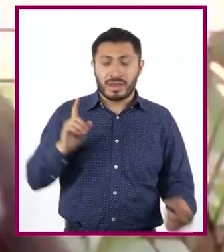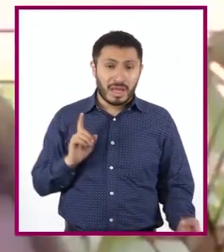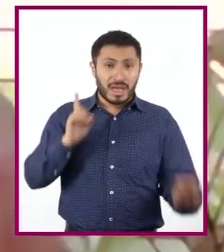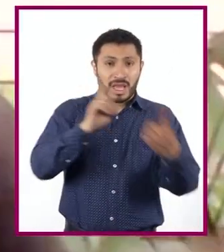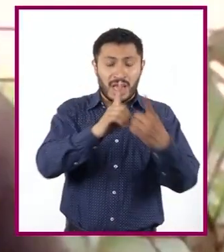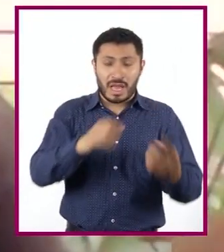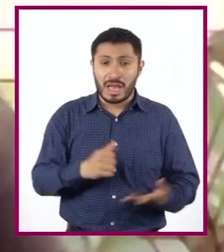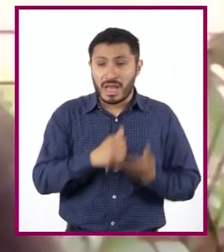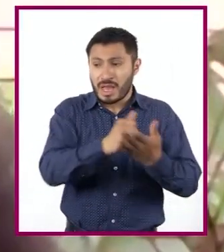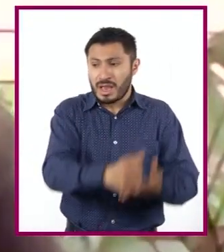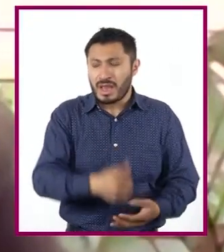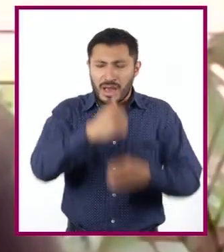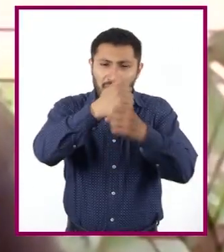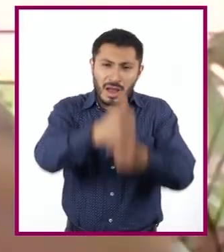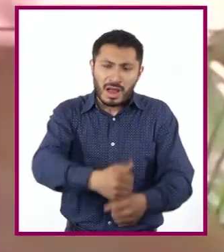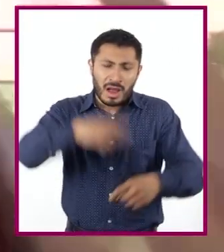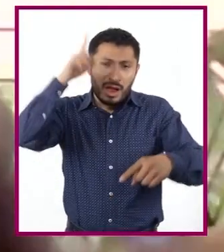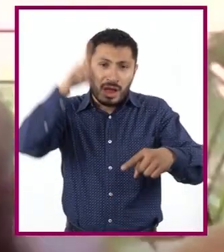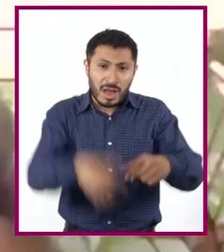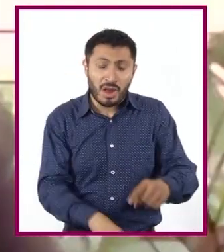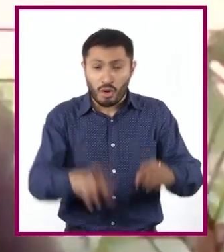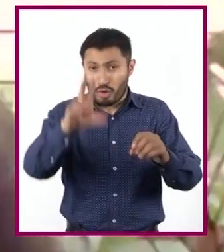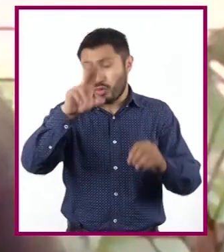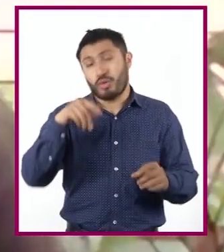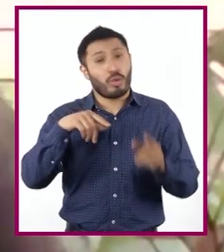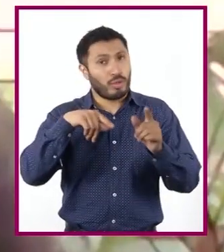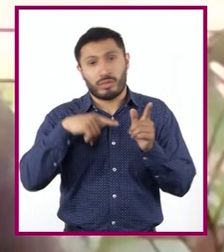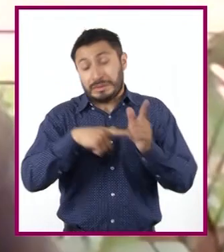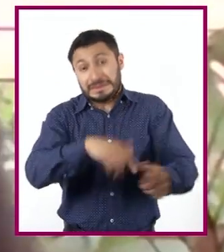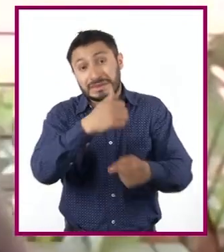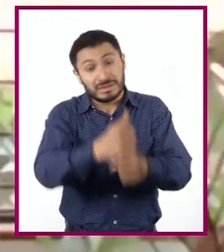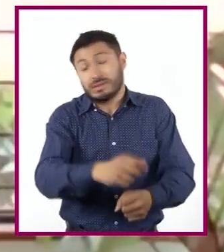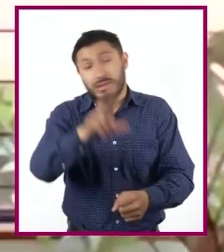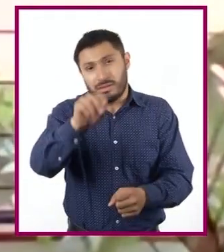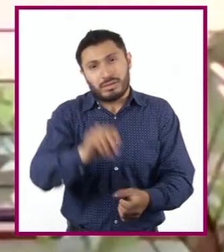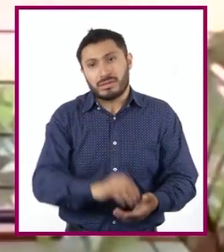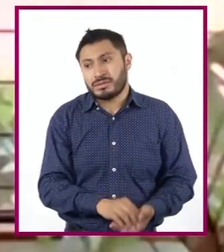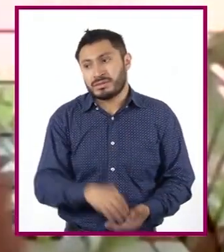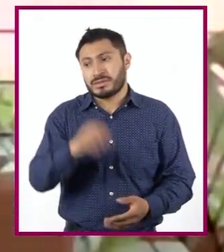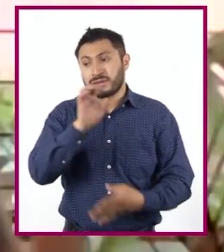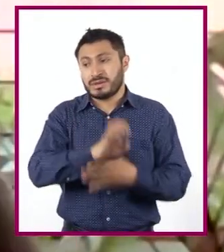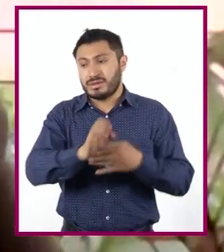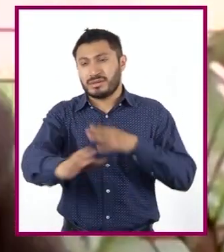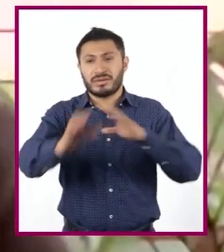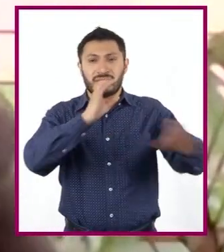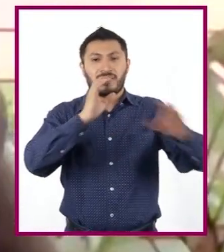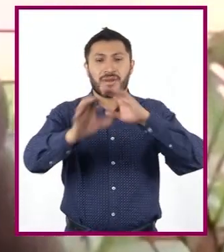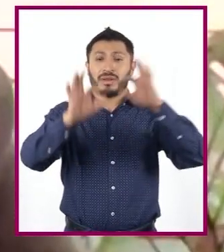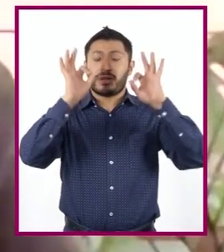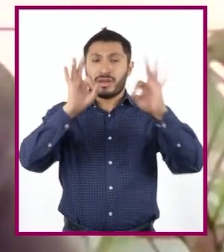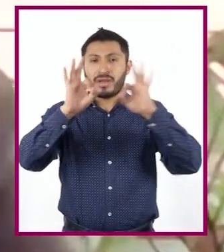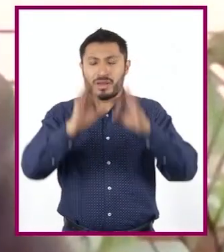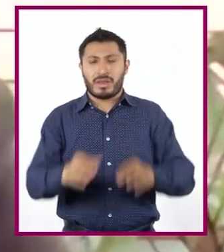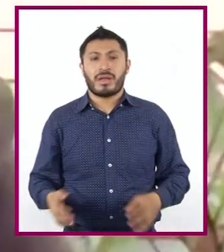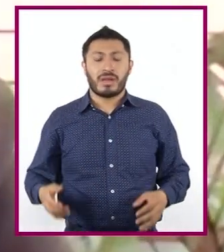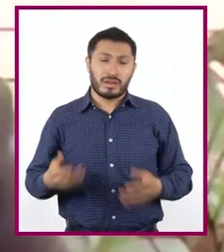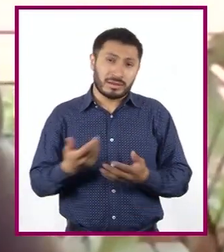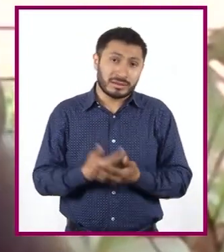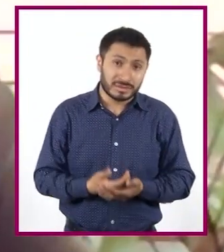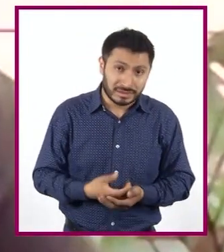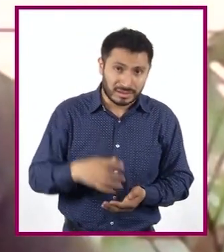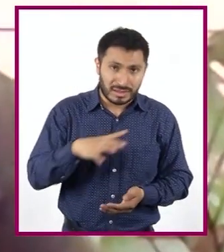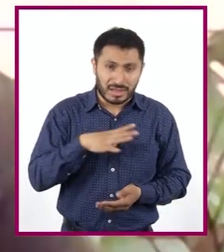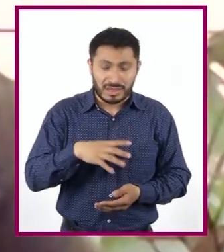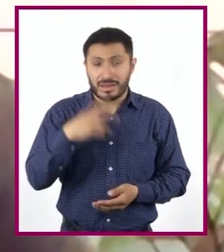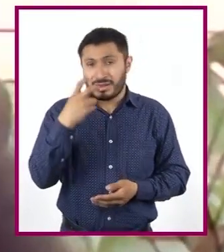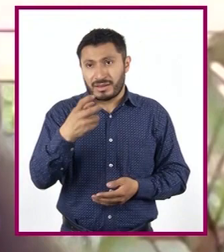guiado por Hansel y Gretel. Para mí es hasta la fecha un libro, un cuento fundamental, porque además de que refleja mucho del imaginario